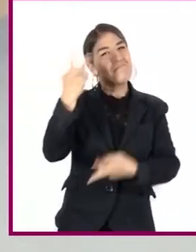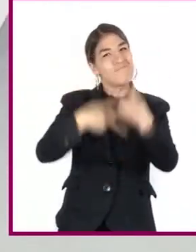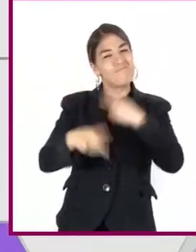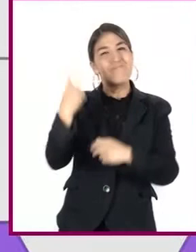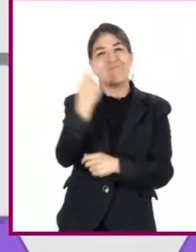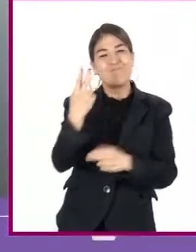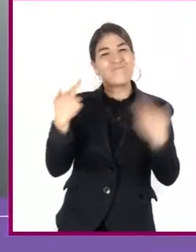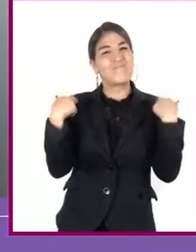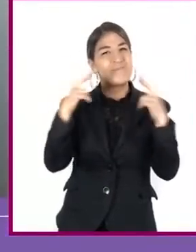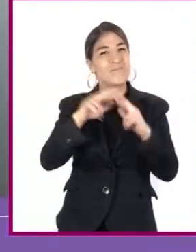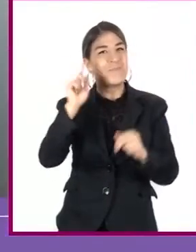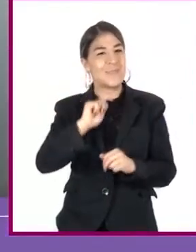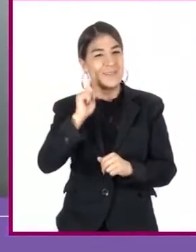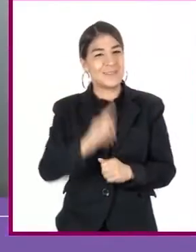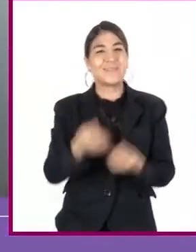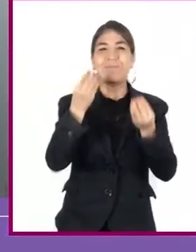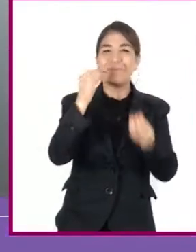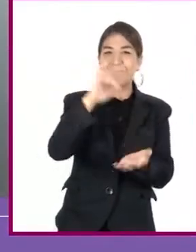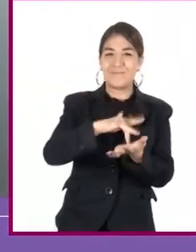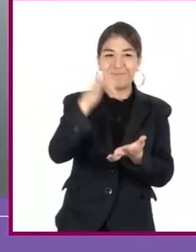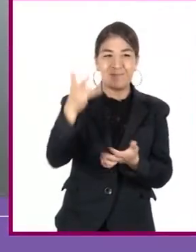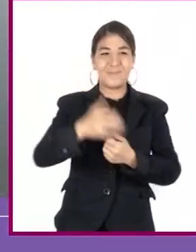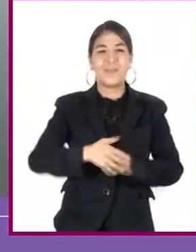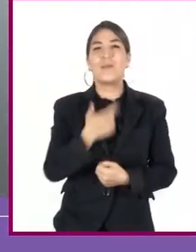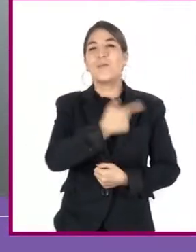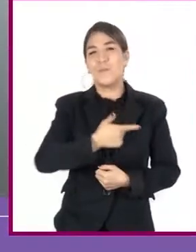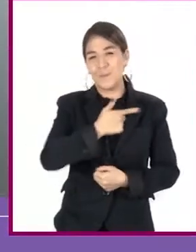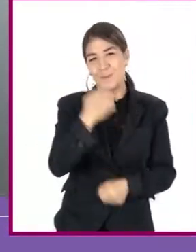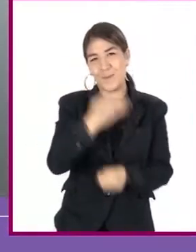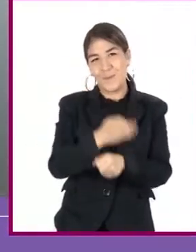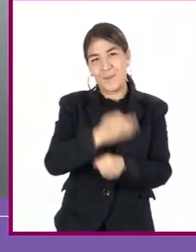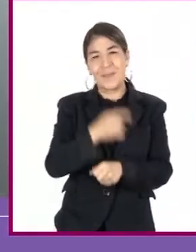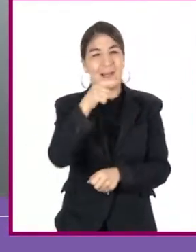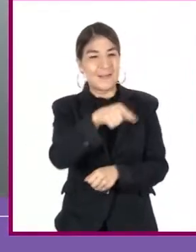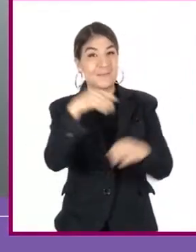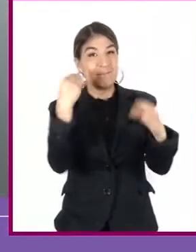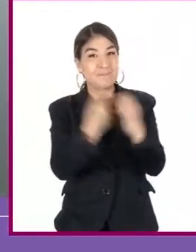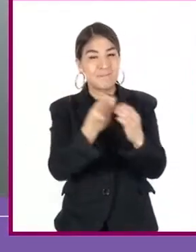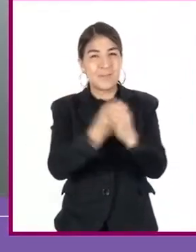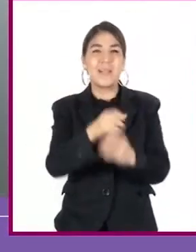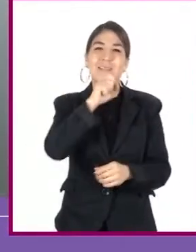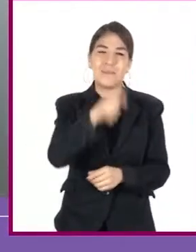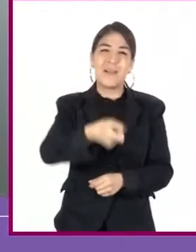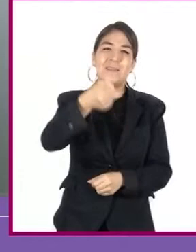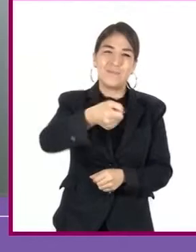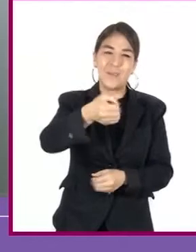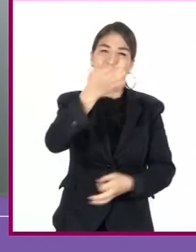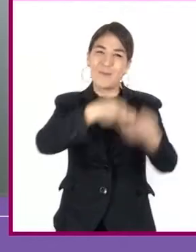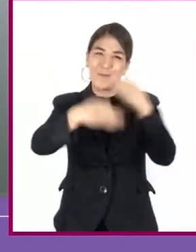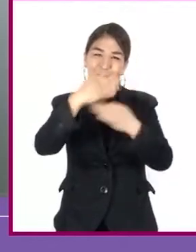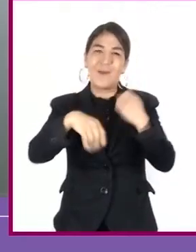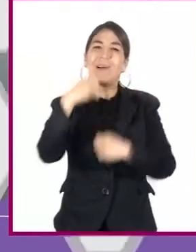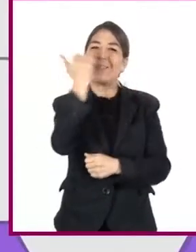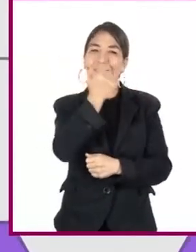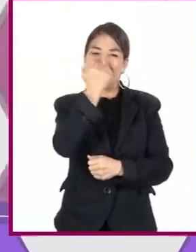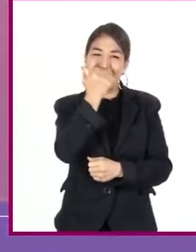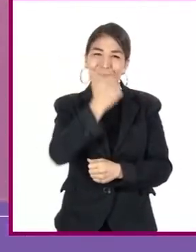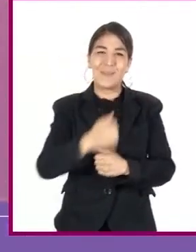maestras. Gracias. Es un gusto estar en esta sesión y saludar a las y los estudiantes.